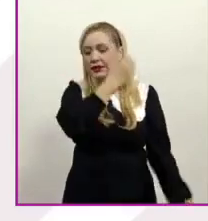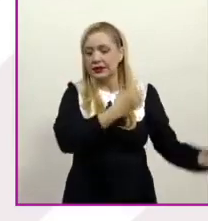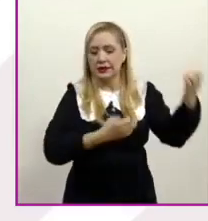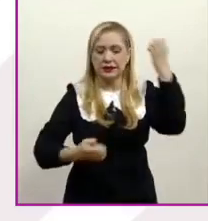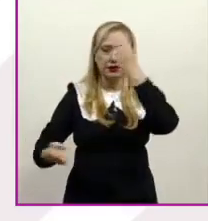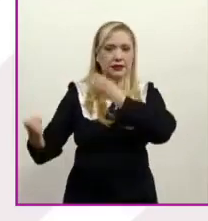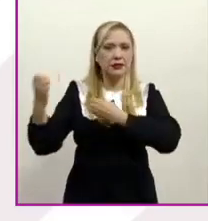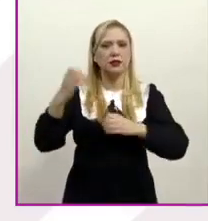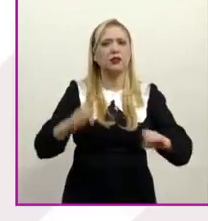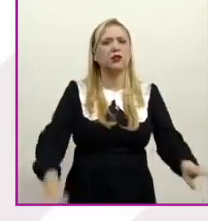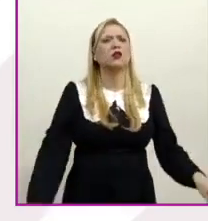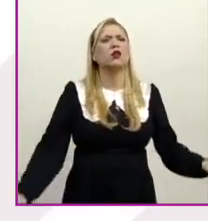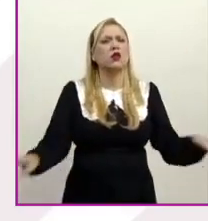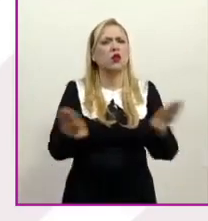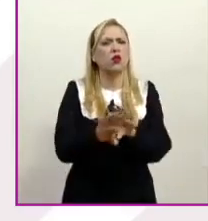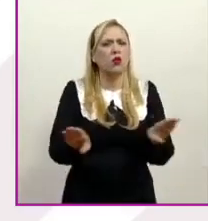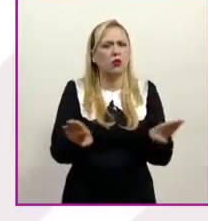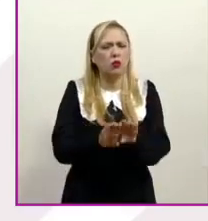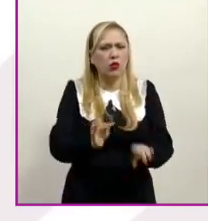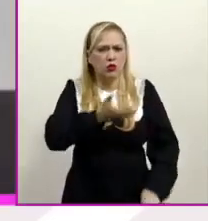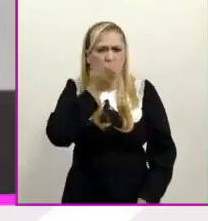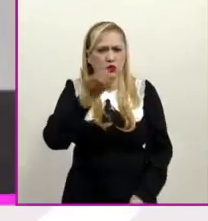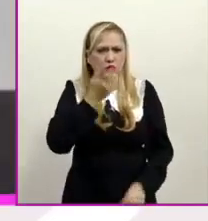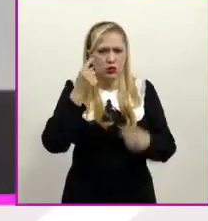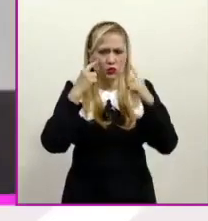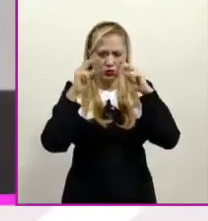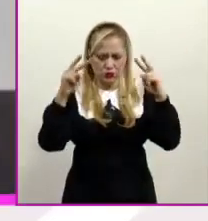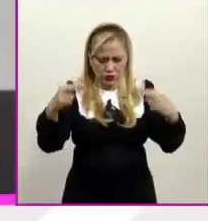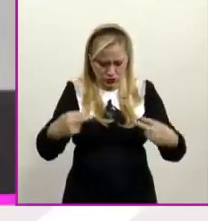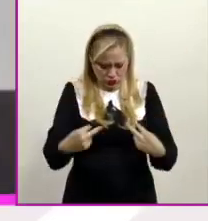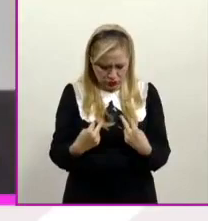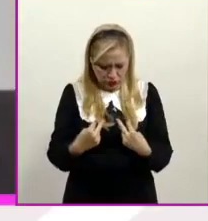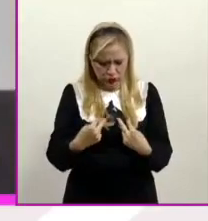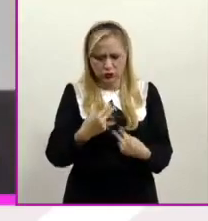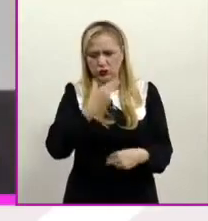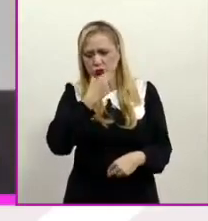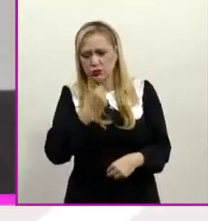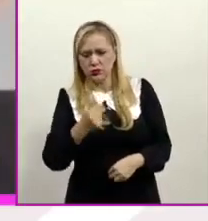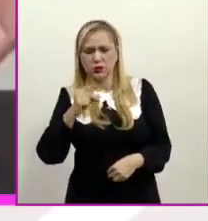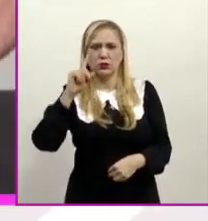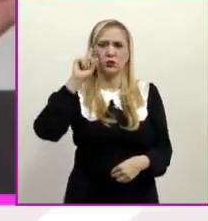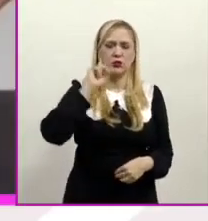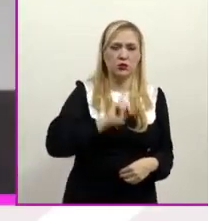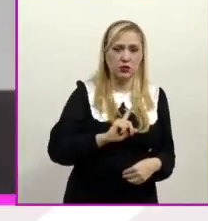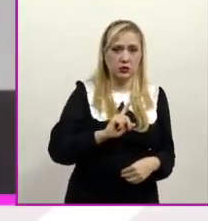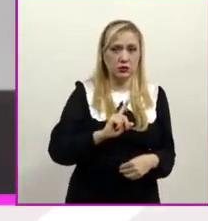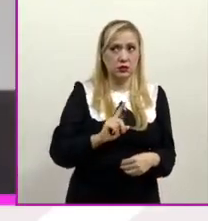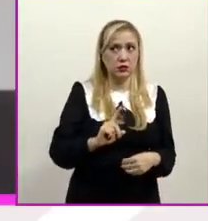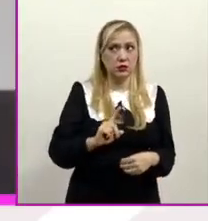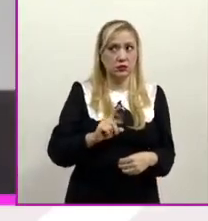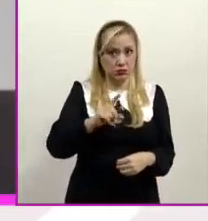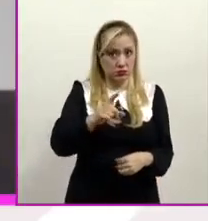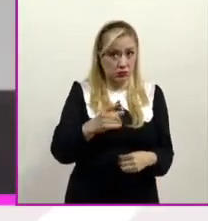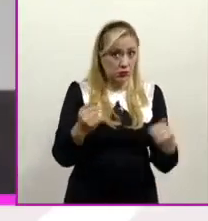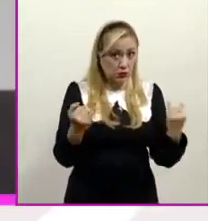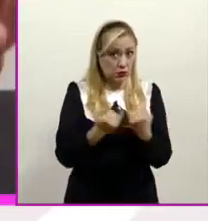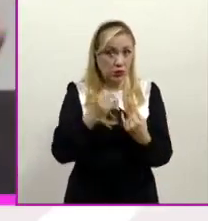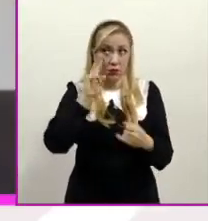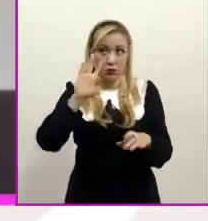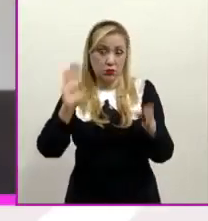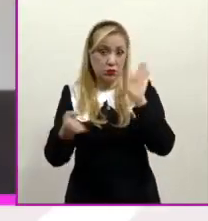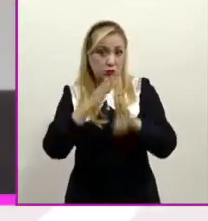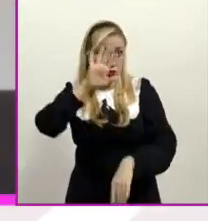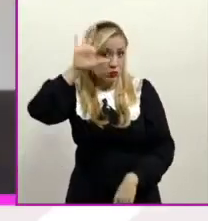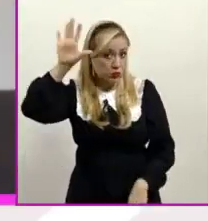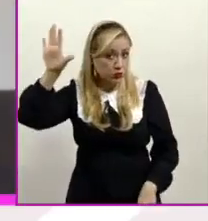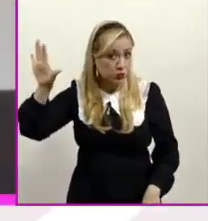de cómo son sus narrativas, cuántos hombres versus cuántas mujeres. ¿Esto se parece al contexto mundial? ¿No? Si